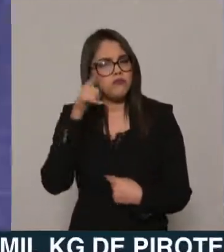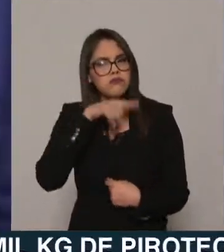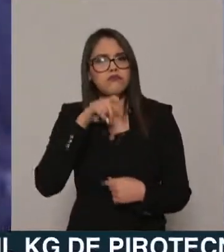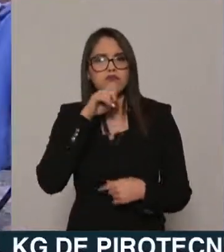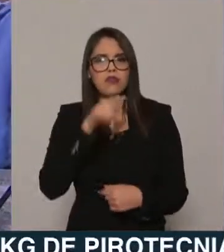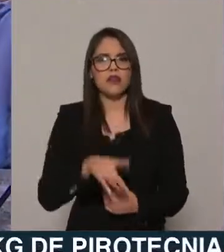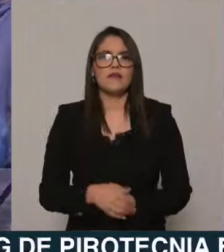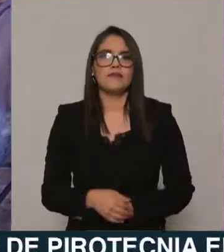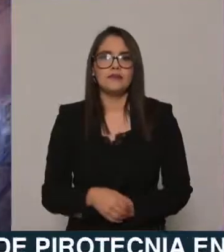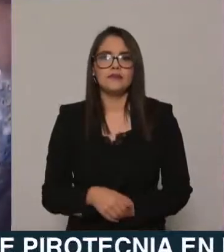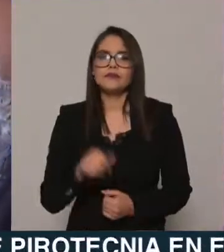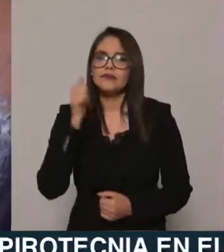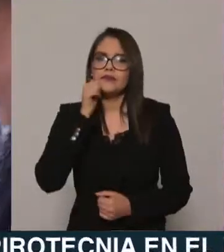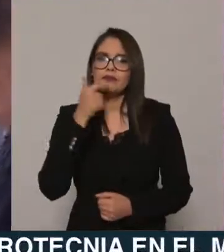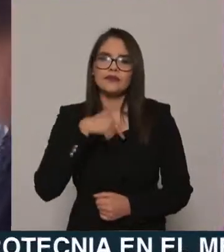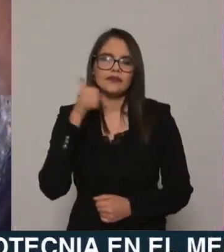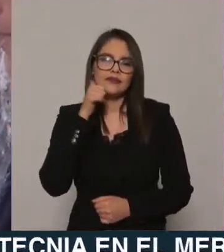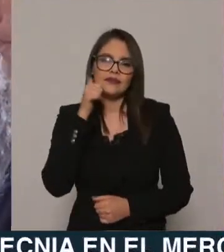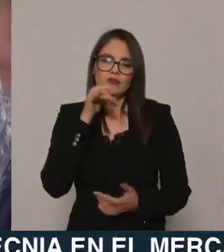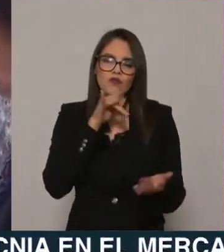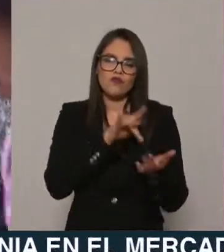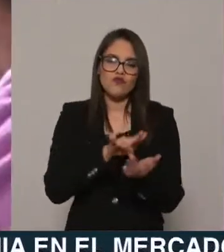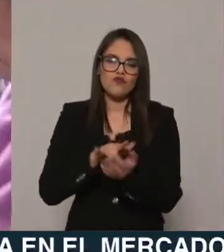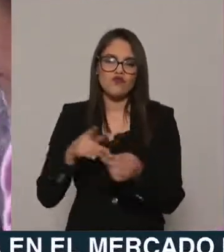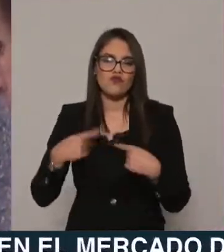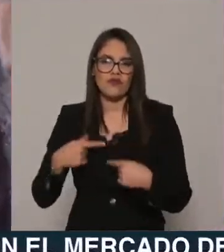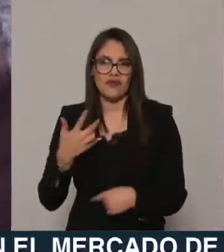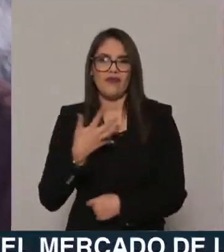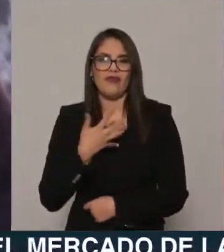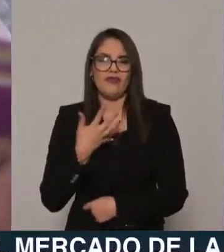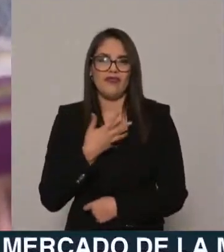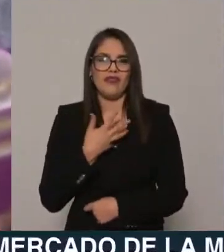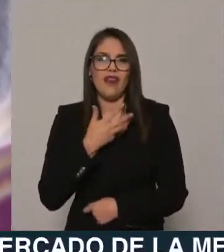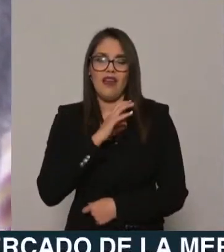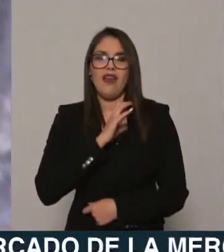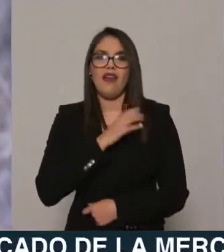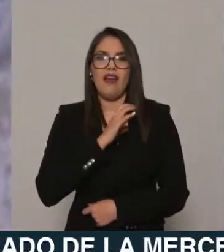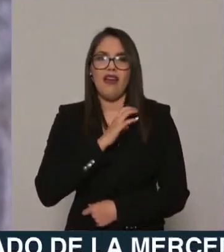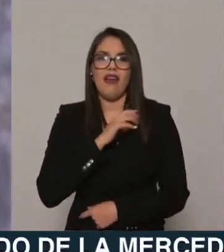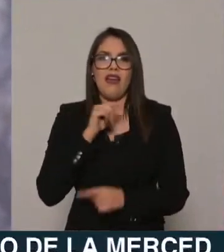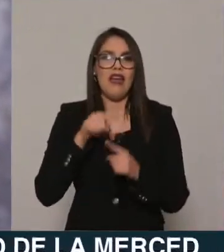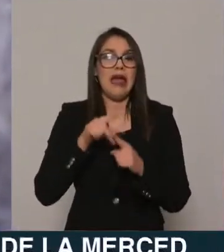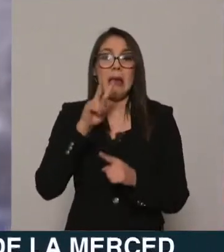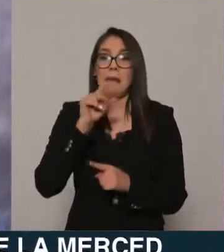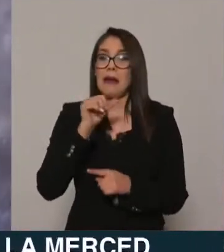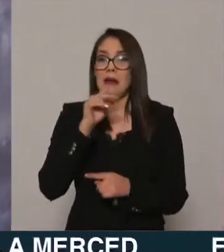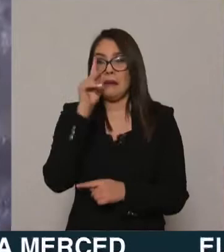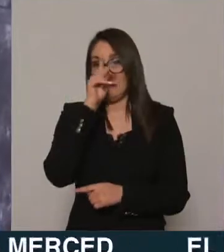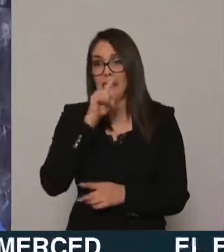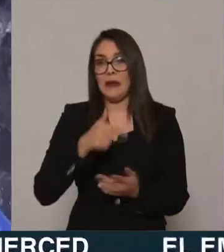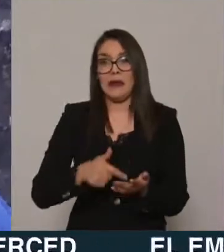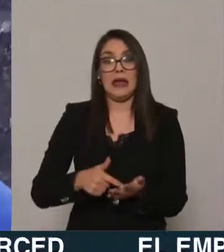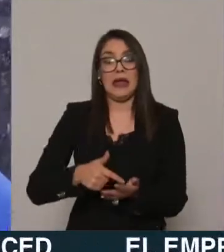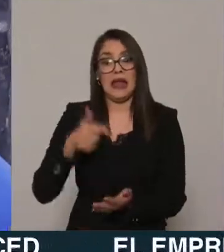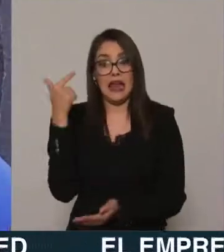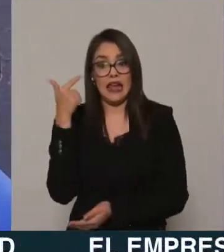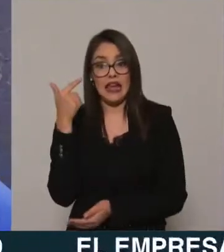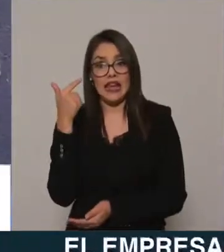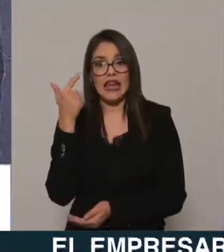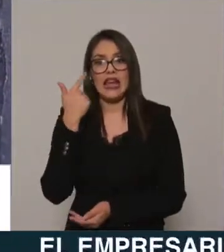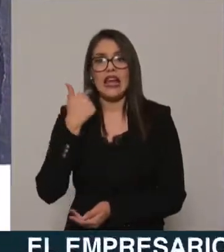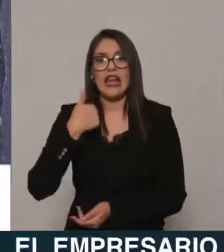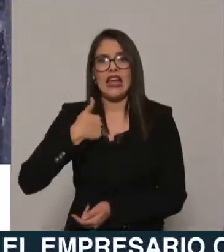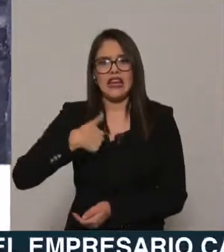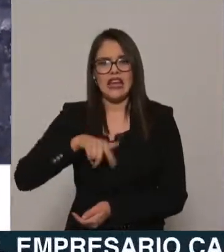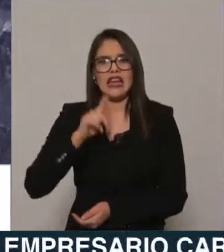dedicamos generalmente a apoyar a la gente que tiene cáncer en fase terminal. Nos hemos dado